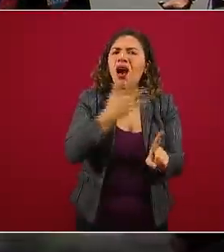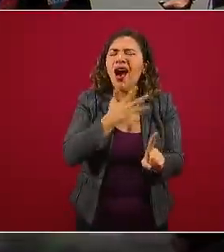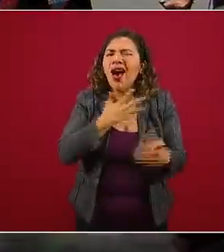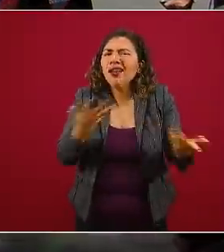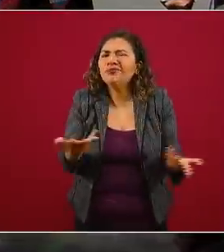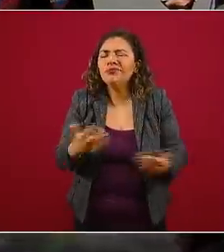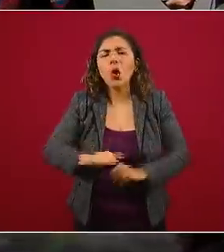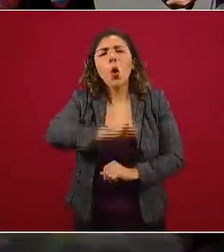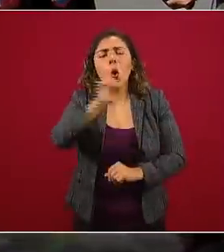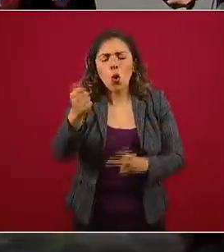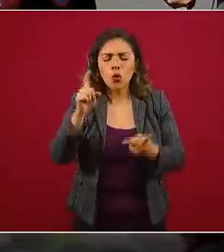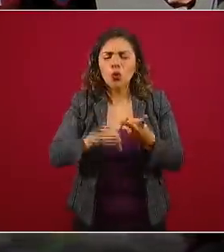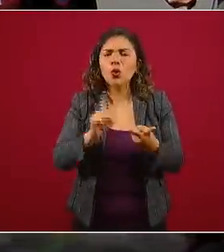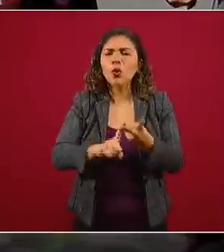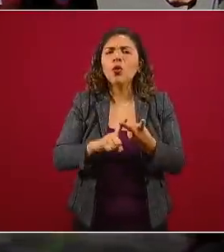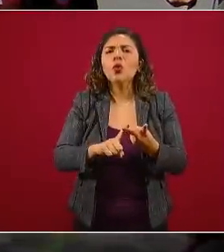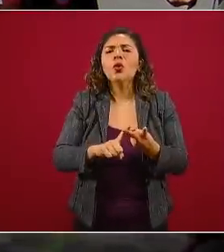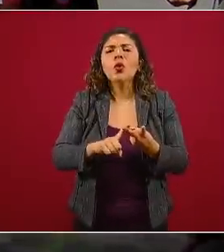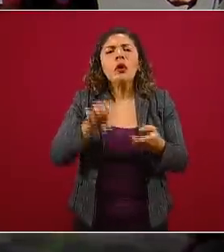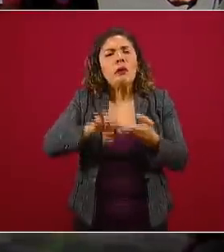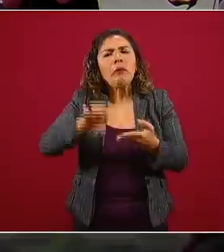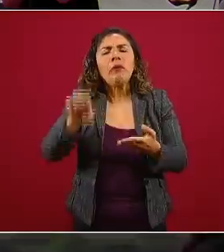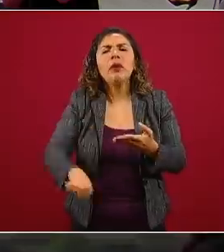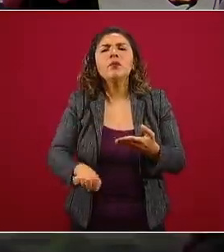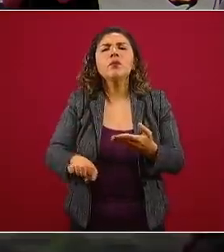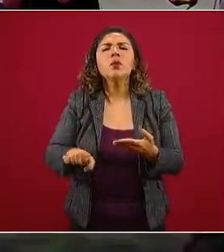y en el caso por ejemplo también